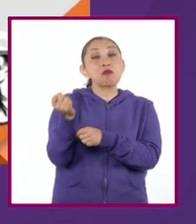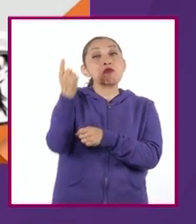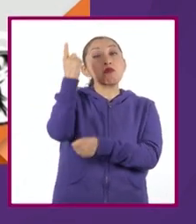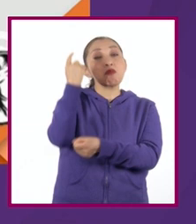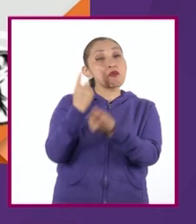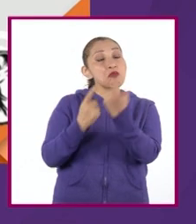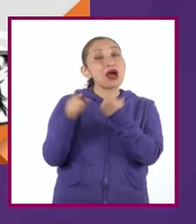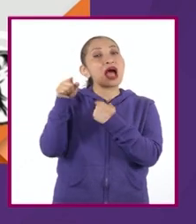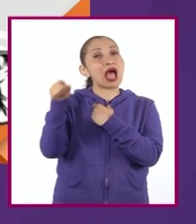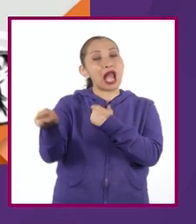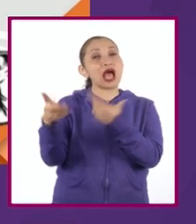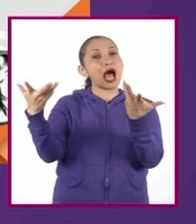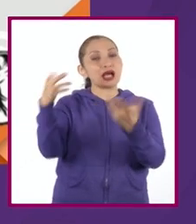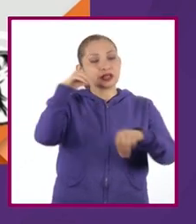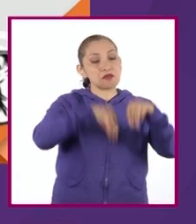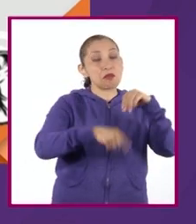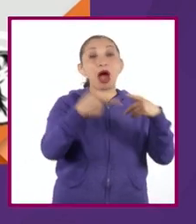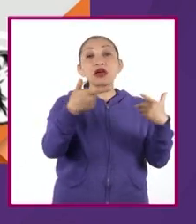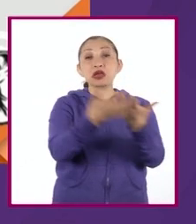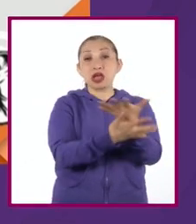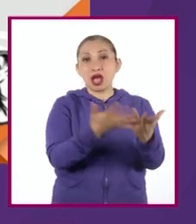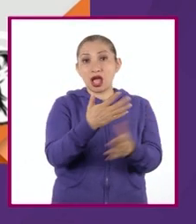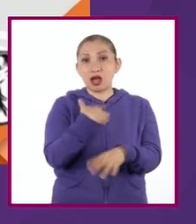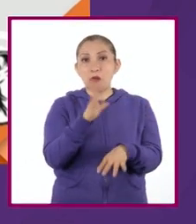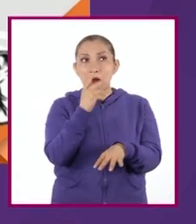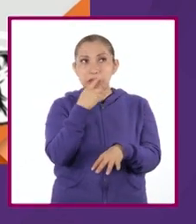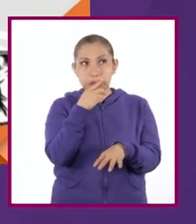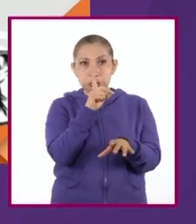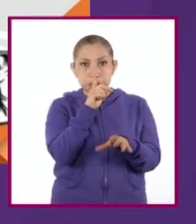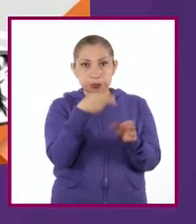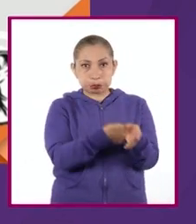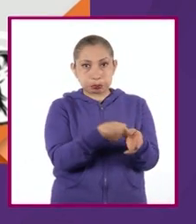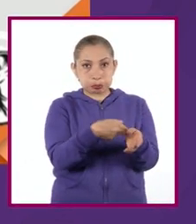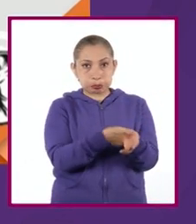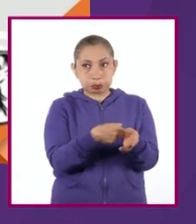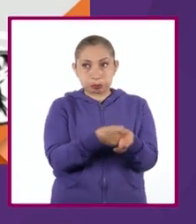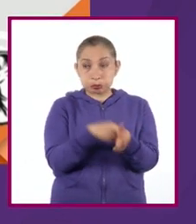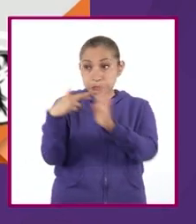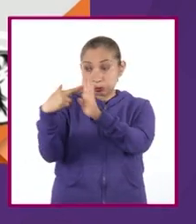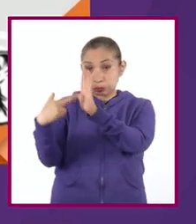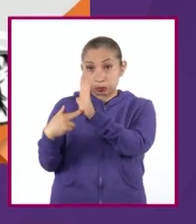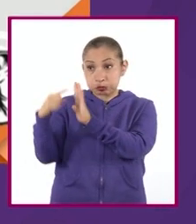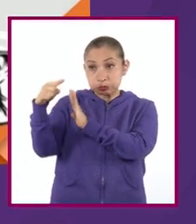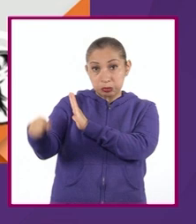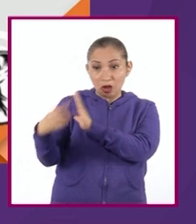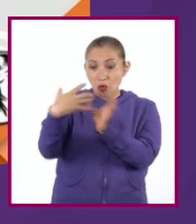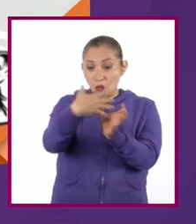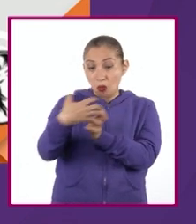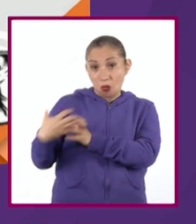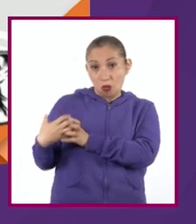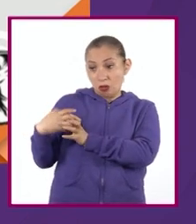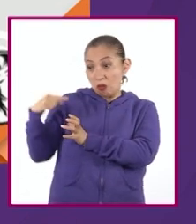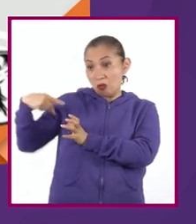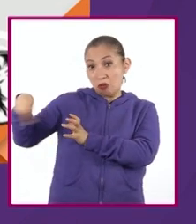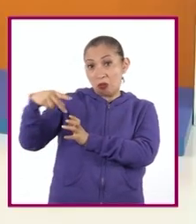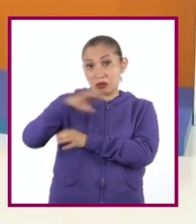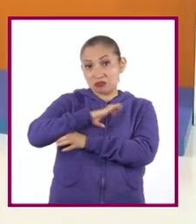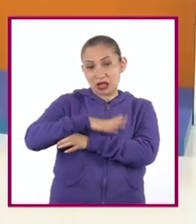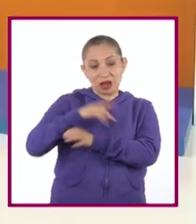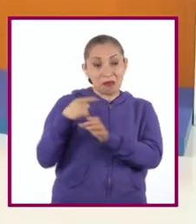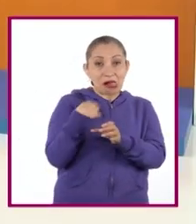ocasiones eran producidos aquí ilegalmente, contra las disposiciones monopólicas de